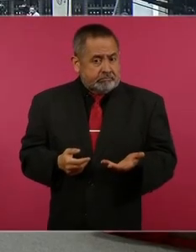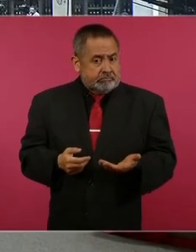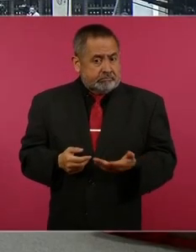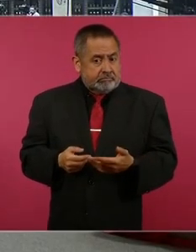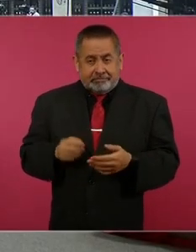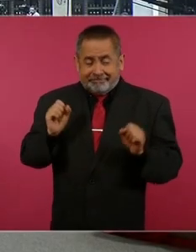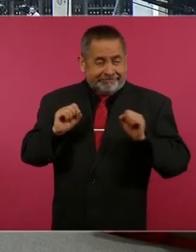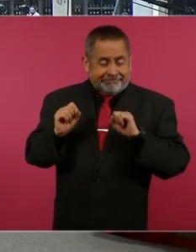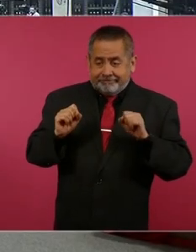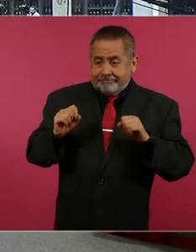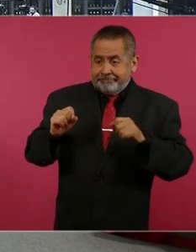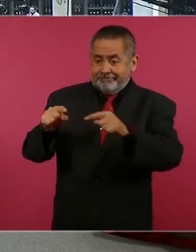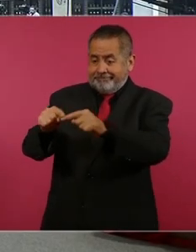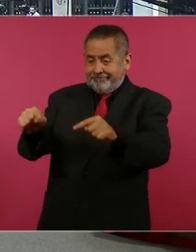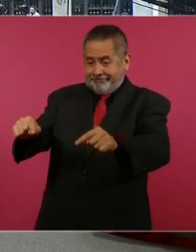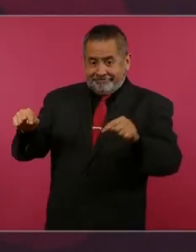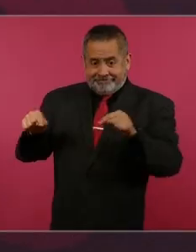llegar